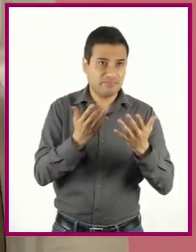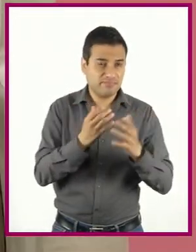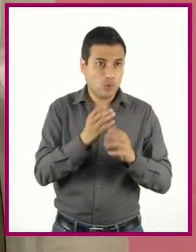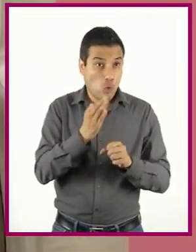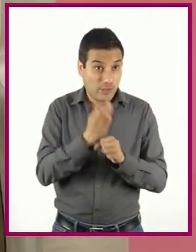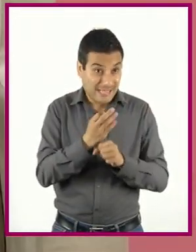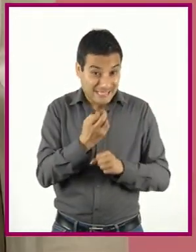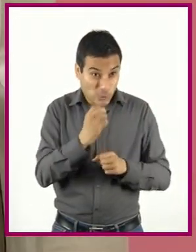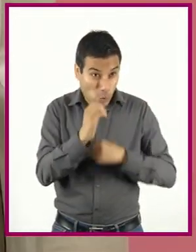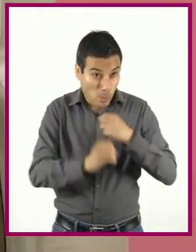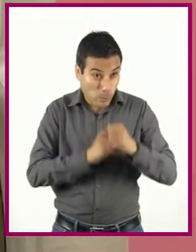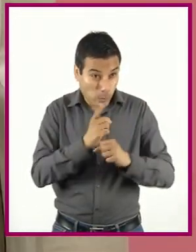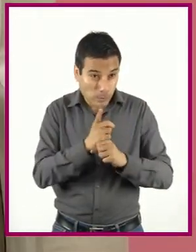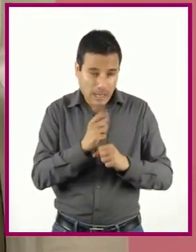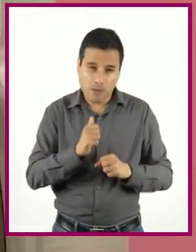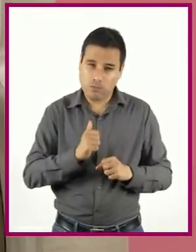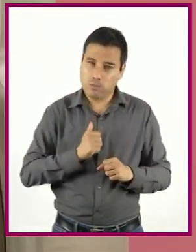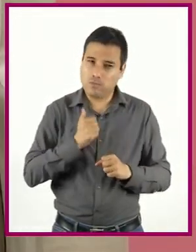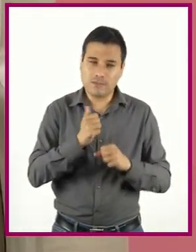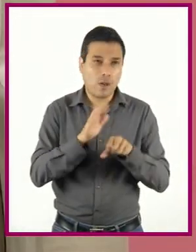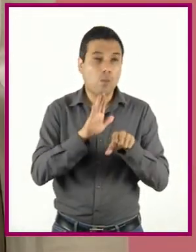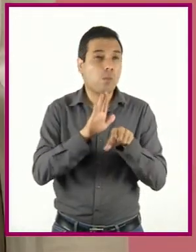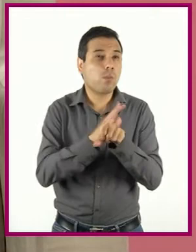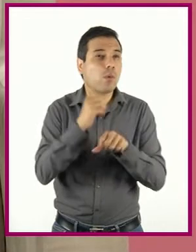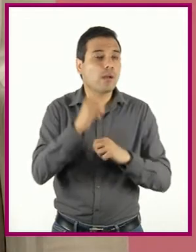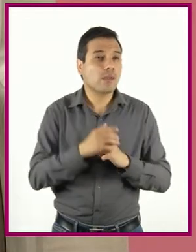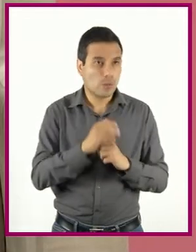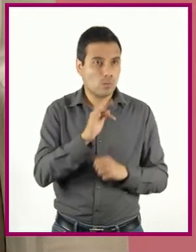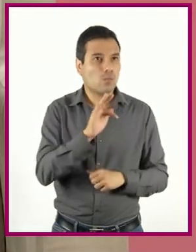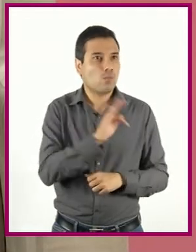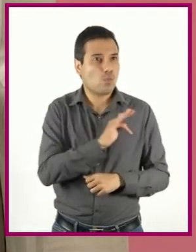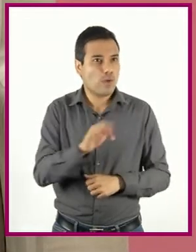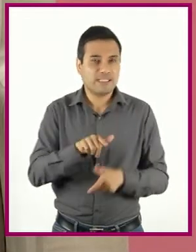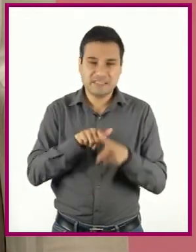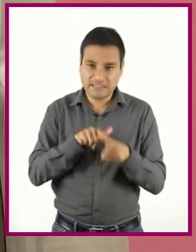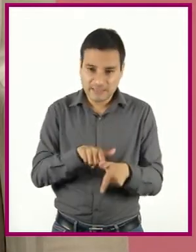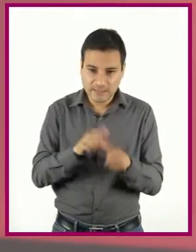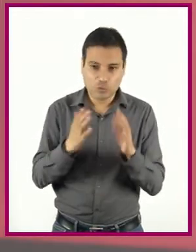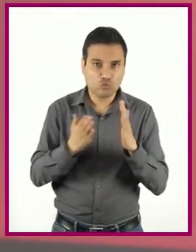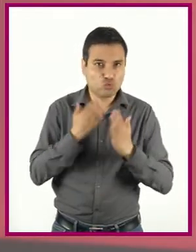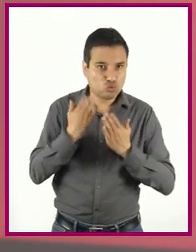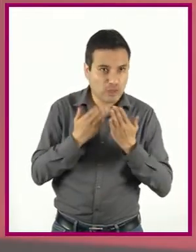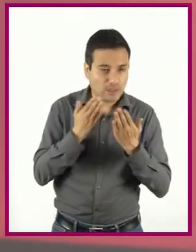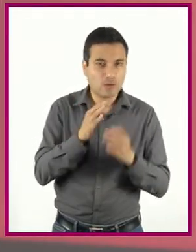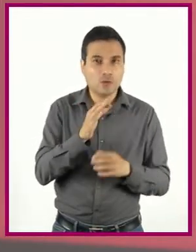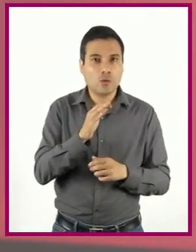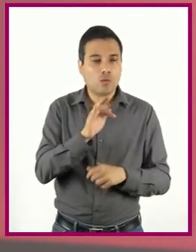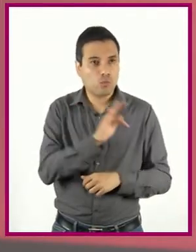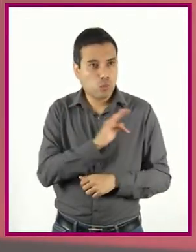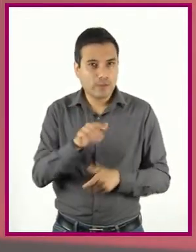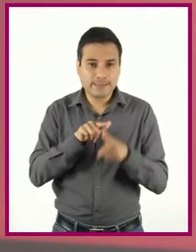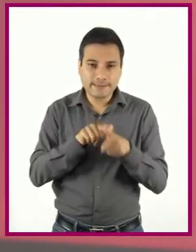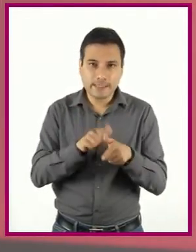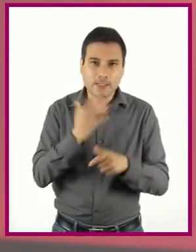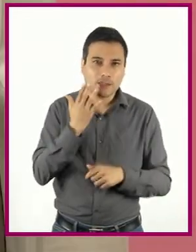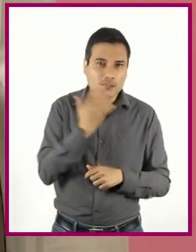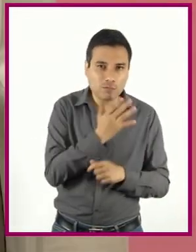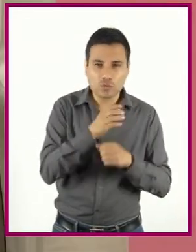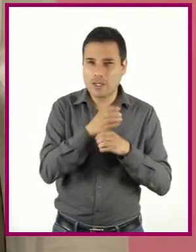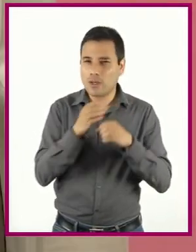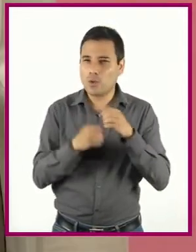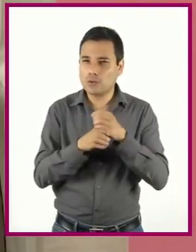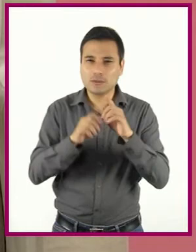esas oportunidades, ¿por qué? Porque nos va a permitir seguir estudiando, seguir disfrutando de cosas a futuro y